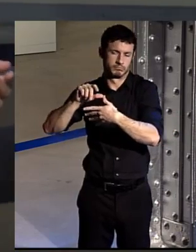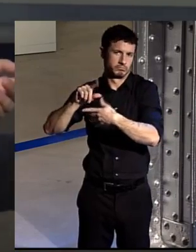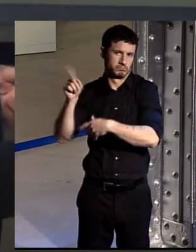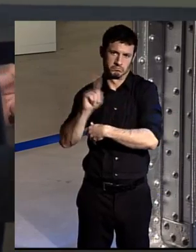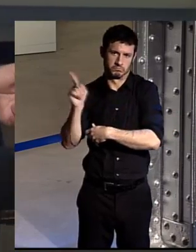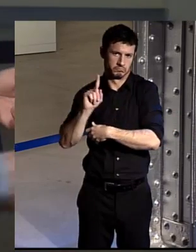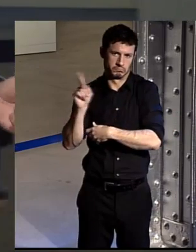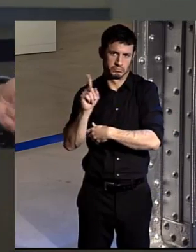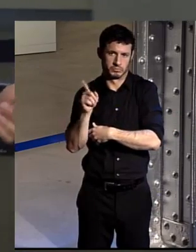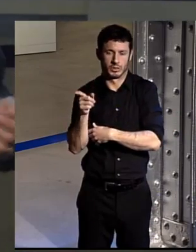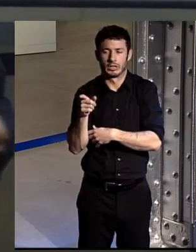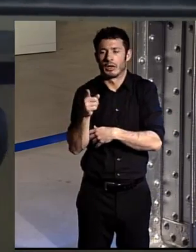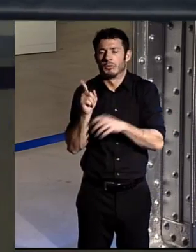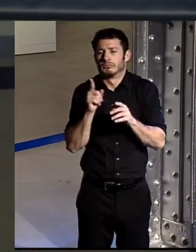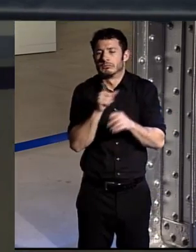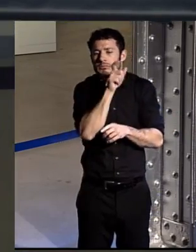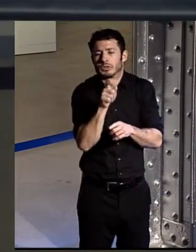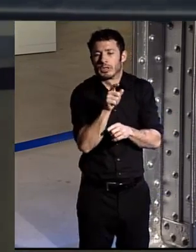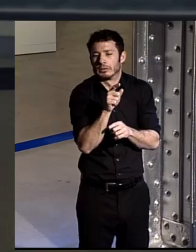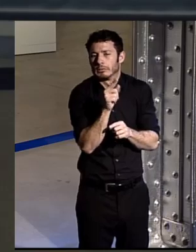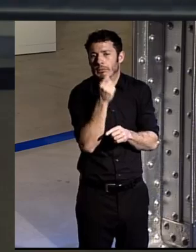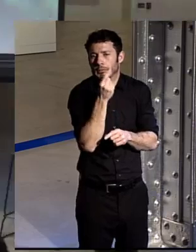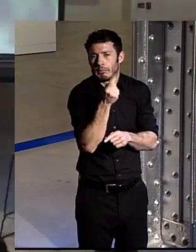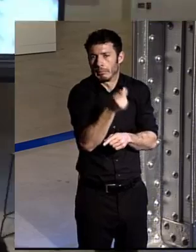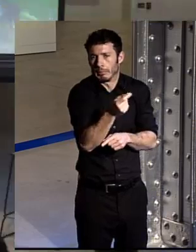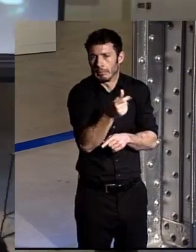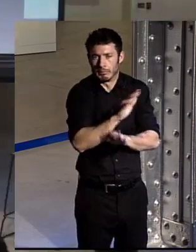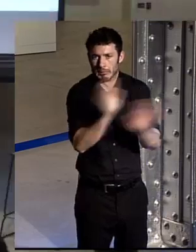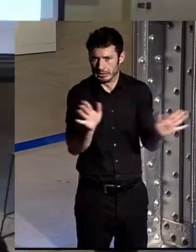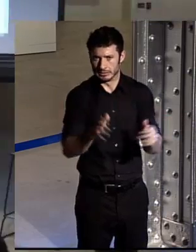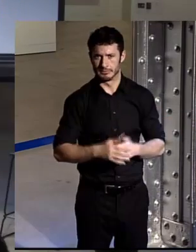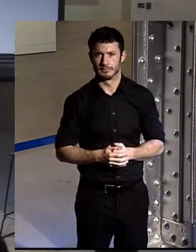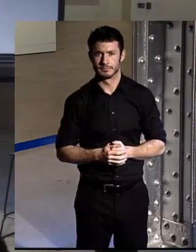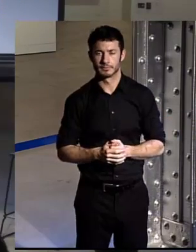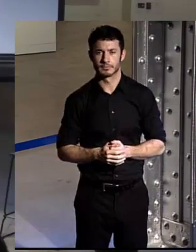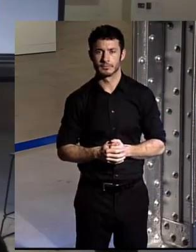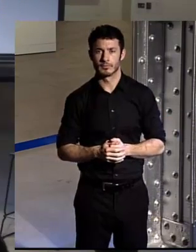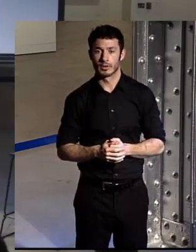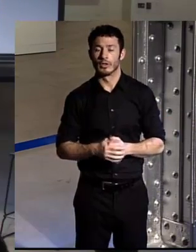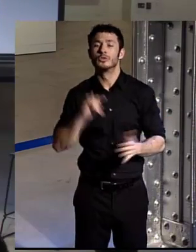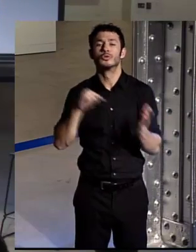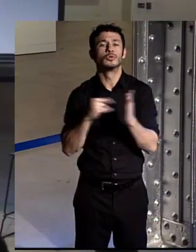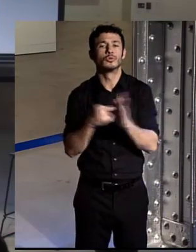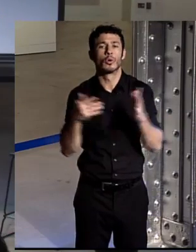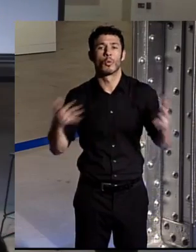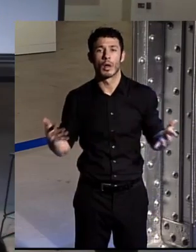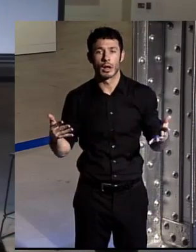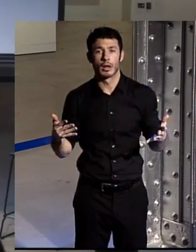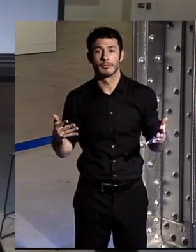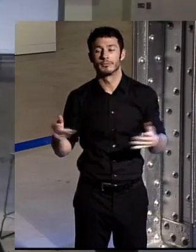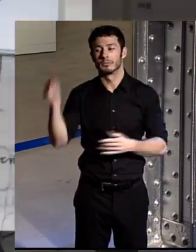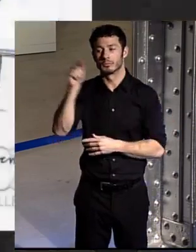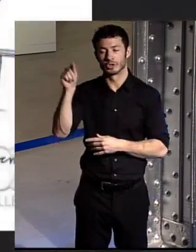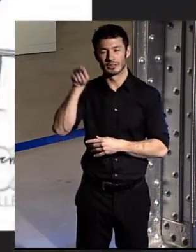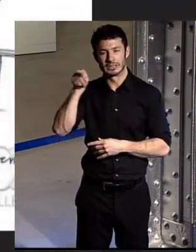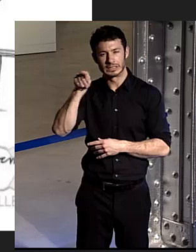el dengue y chikungunya, como casos aislados en Europa. Por lo tanto, ¿cuál es la solución? El mosquito. Lo que